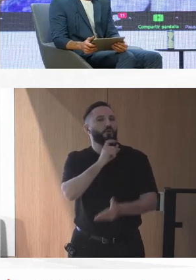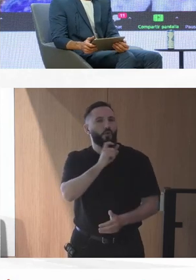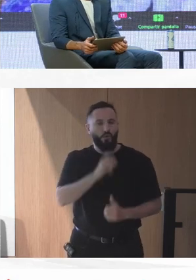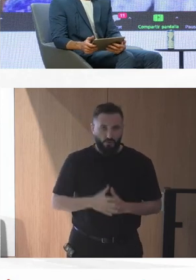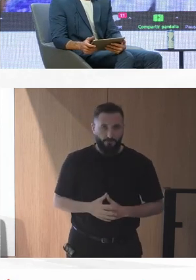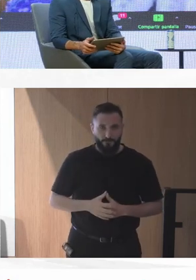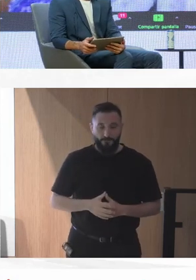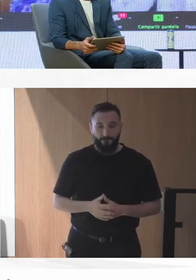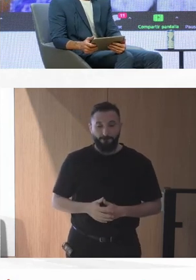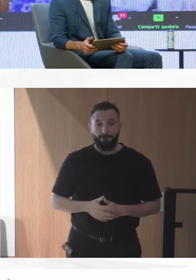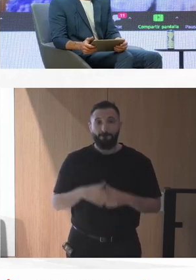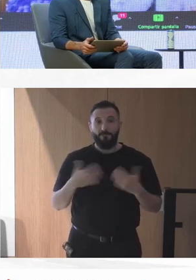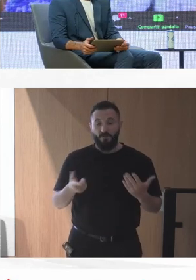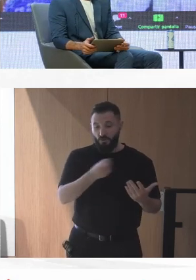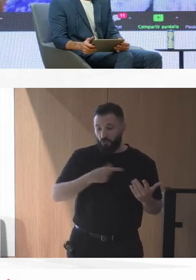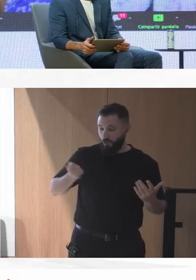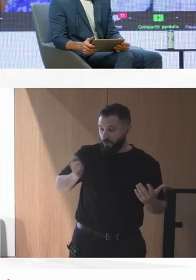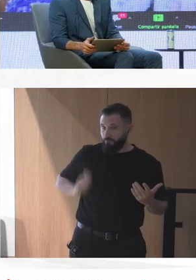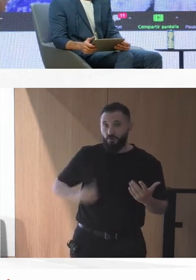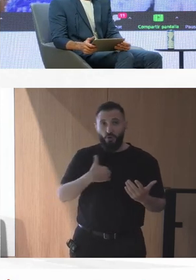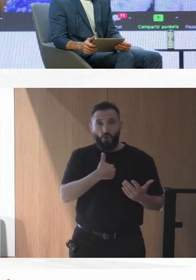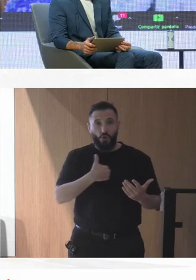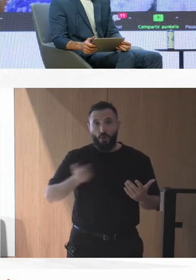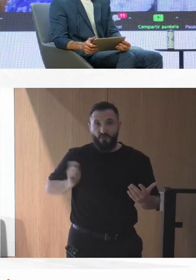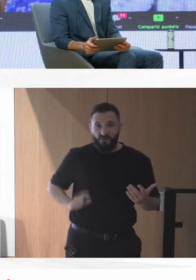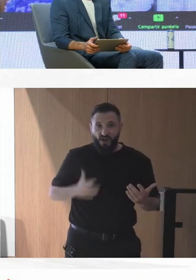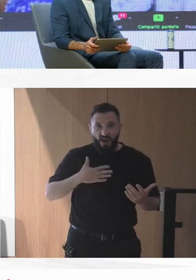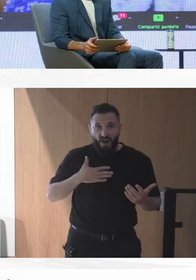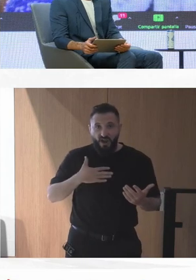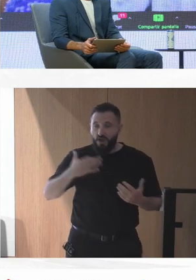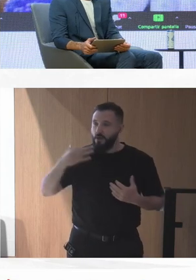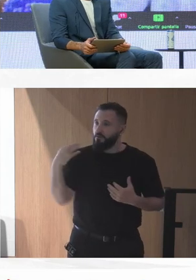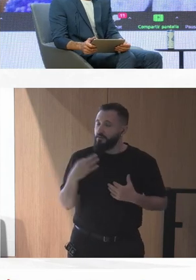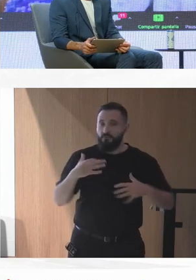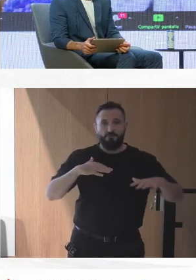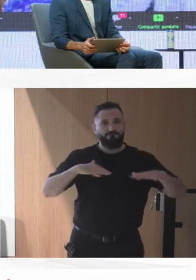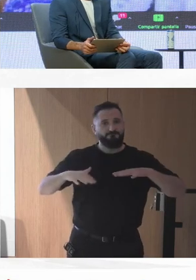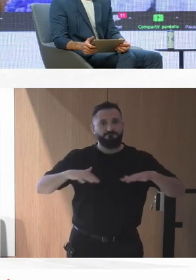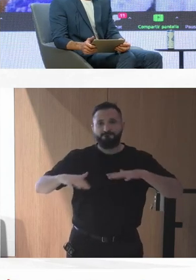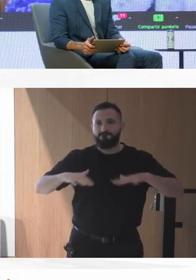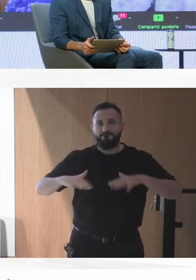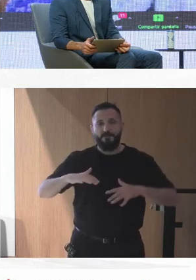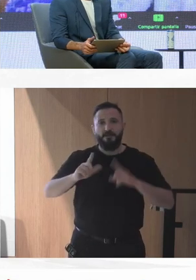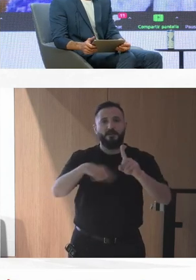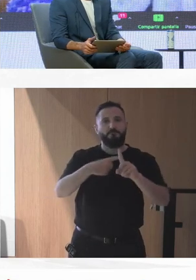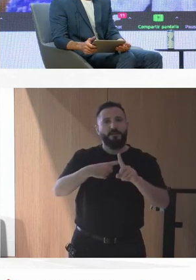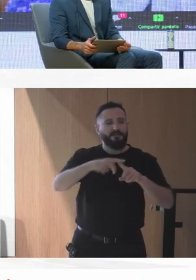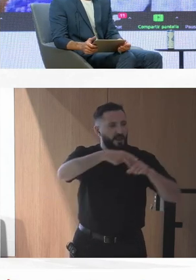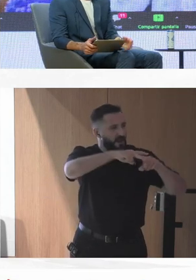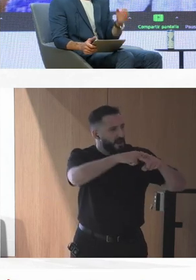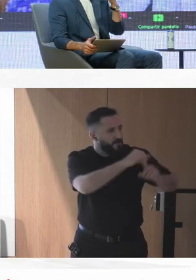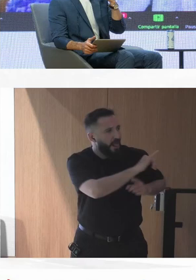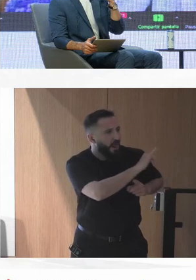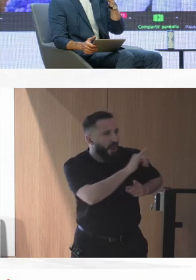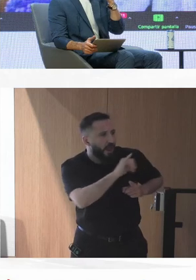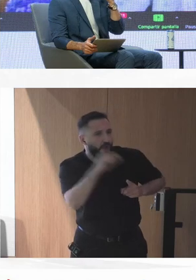Y como actores tenemos que ser proactivos y utilizar las herramientas que tenemos para